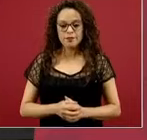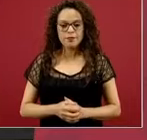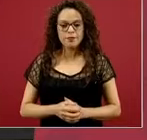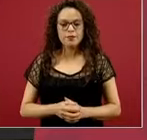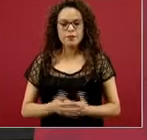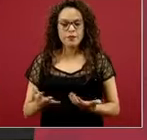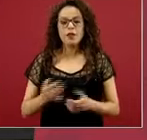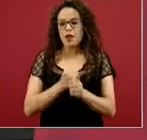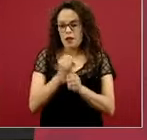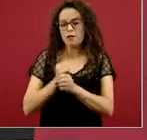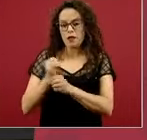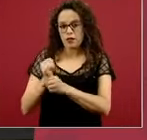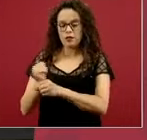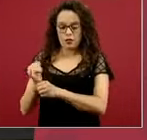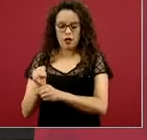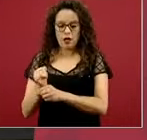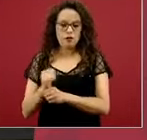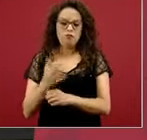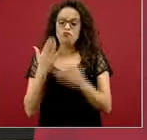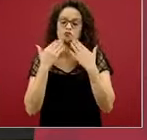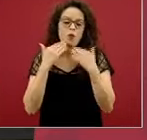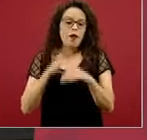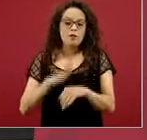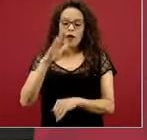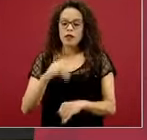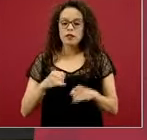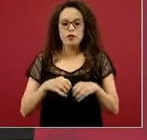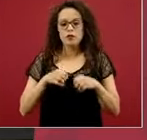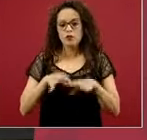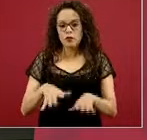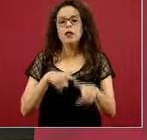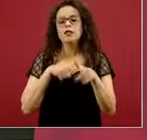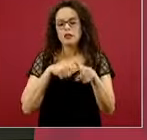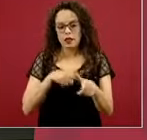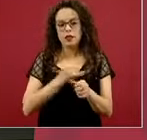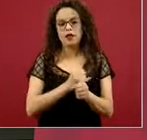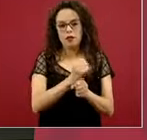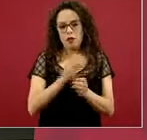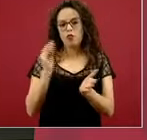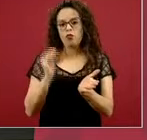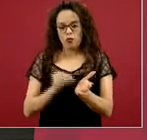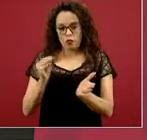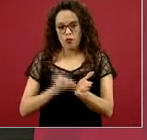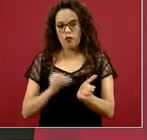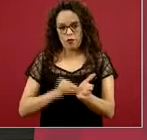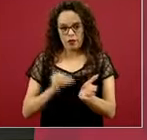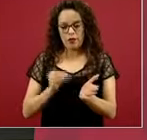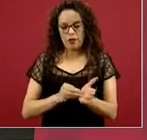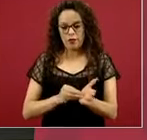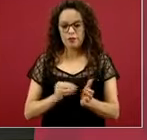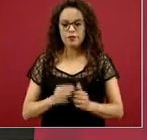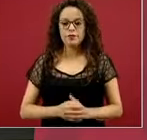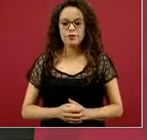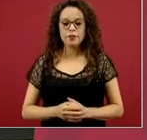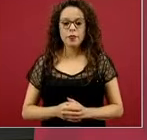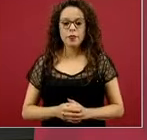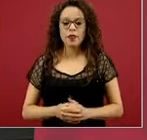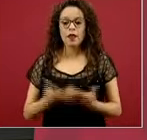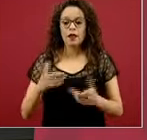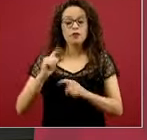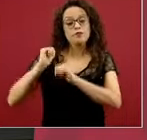que se está investigando, que tampoco tenemos mucha más información. Es un robo que se sigue investigando y las